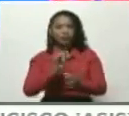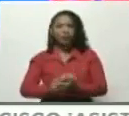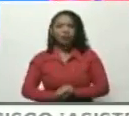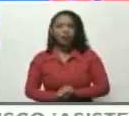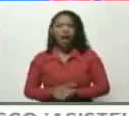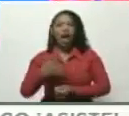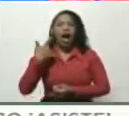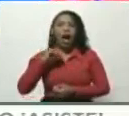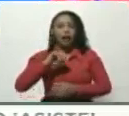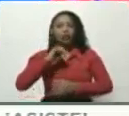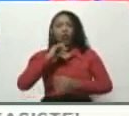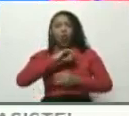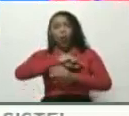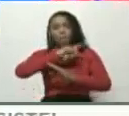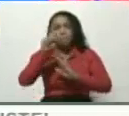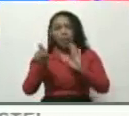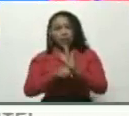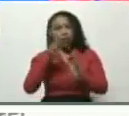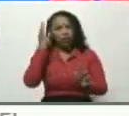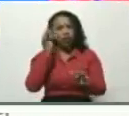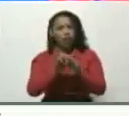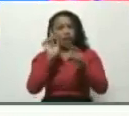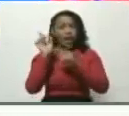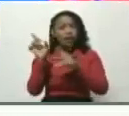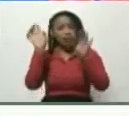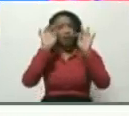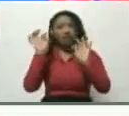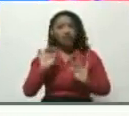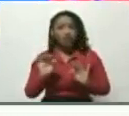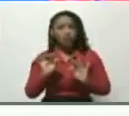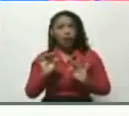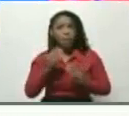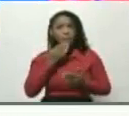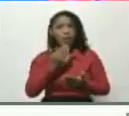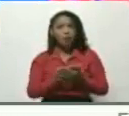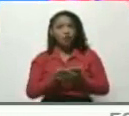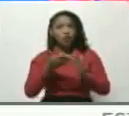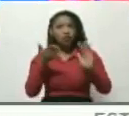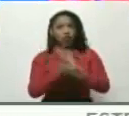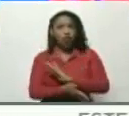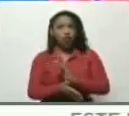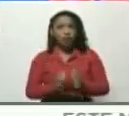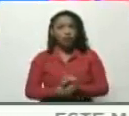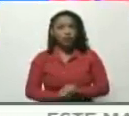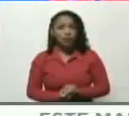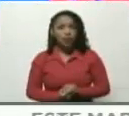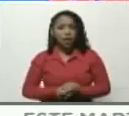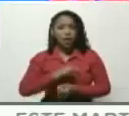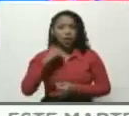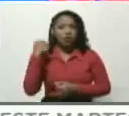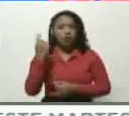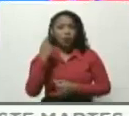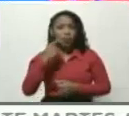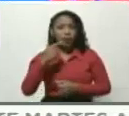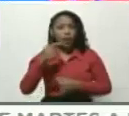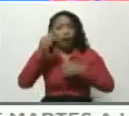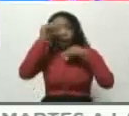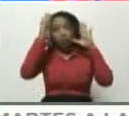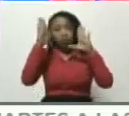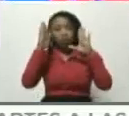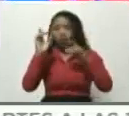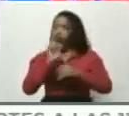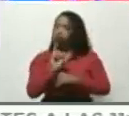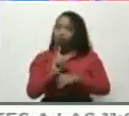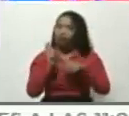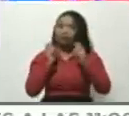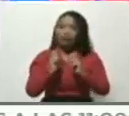Tenemos absoluta fe de que estos mecanismos nos van a permitir no solamente escuchar, no se